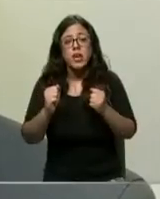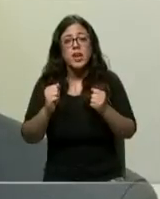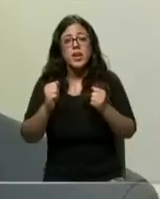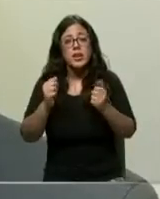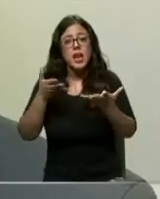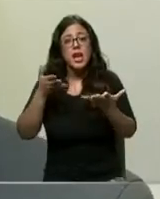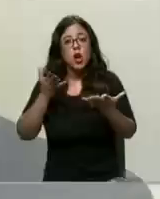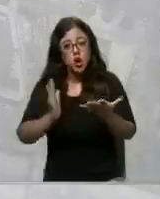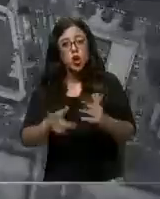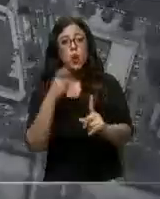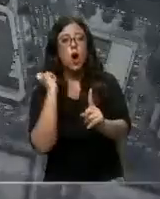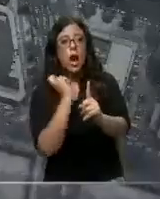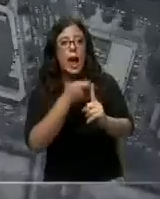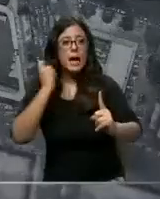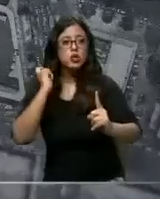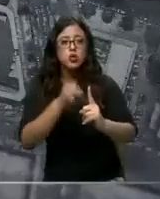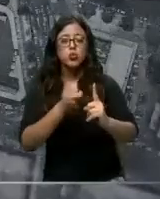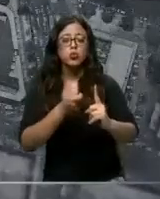se le aplicaron.